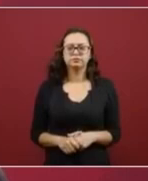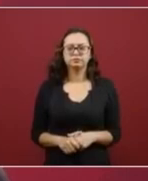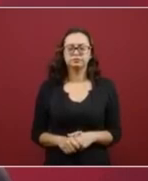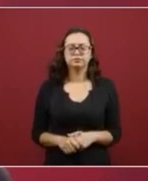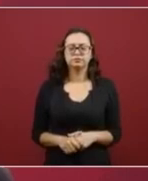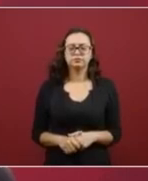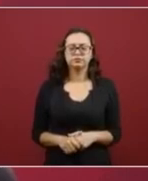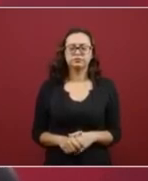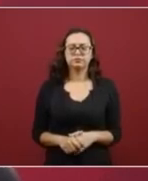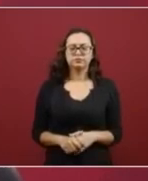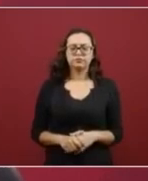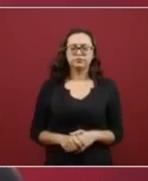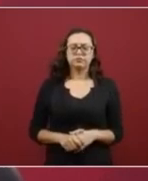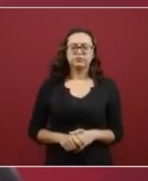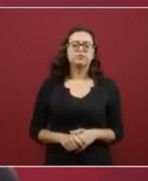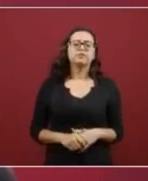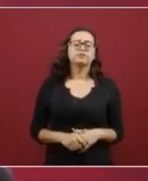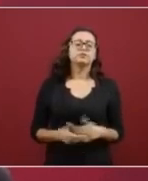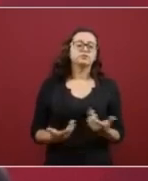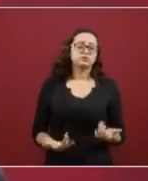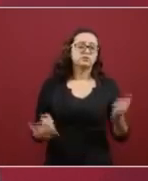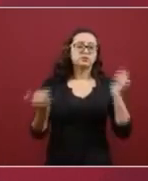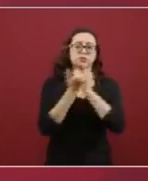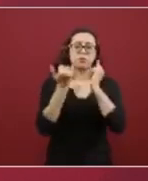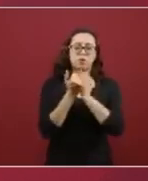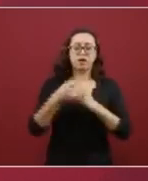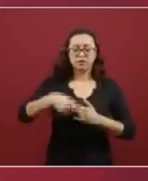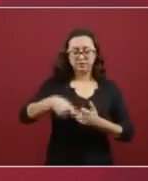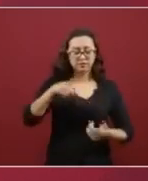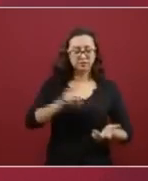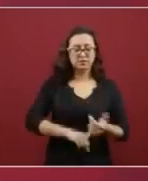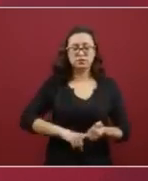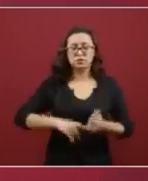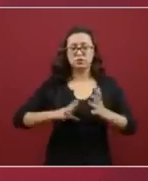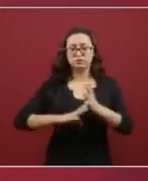misma reforma constitucional se